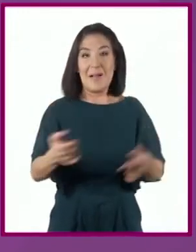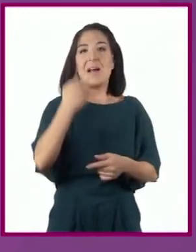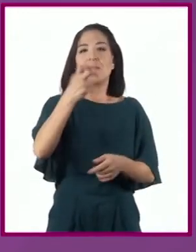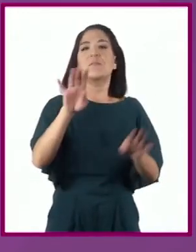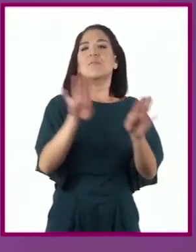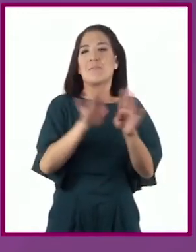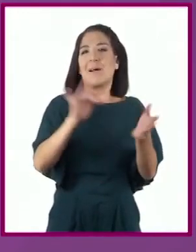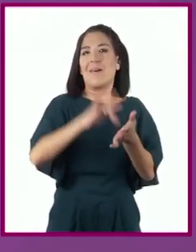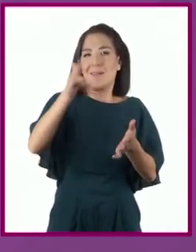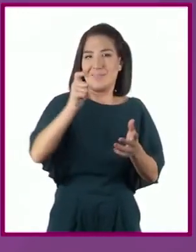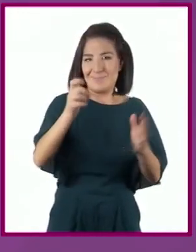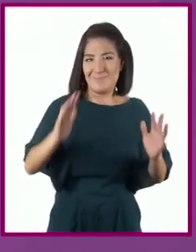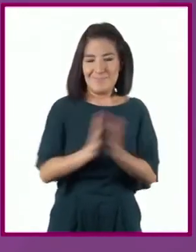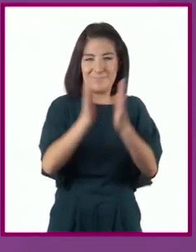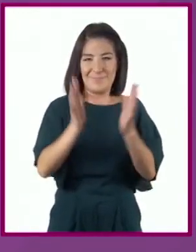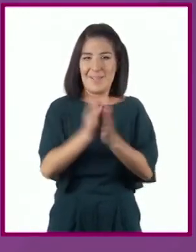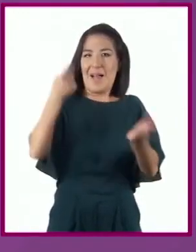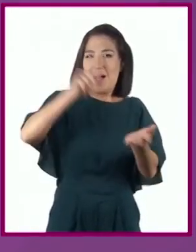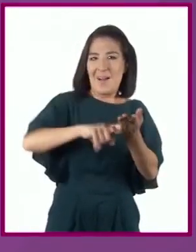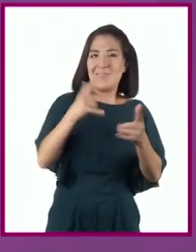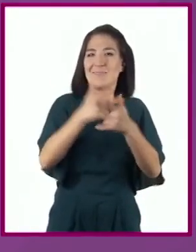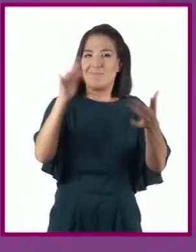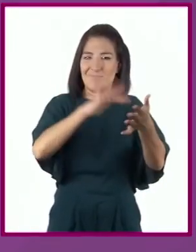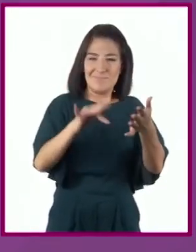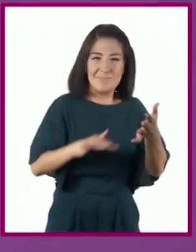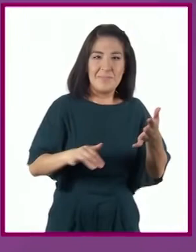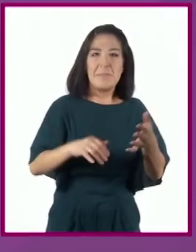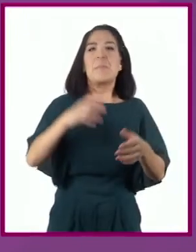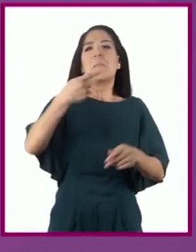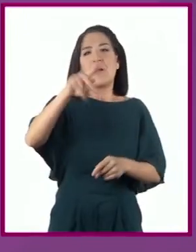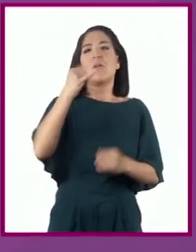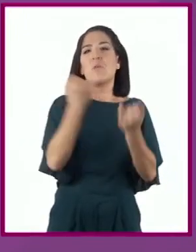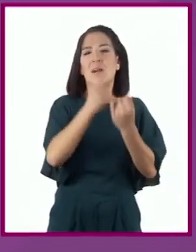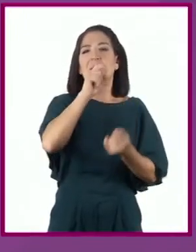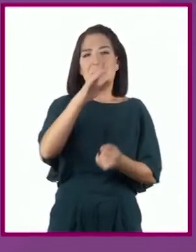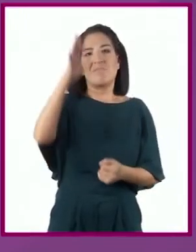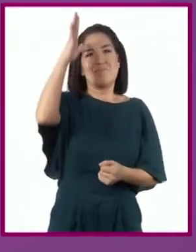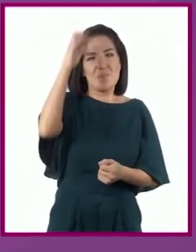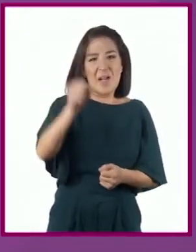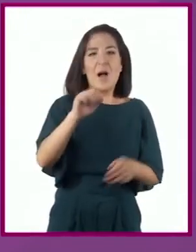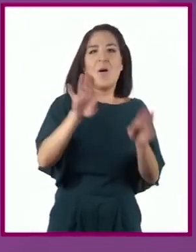a su participación en ella, aunque muchos aspectos le puedan quedar ocultos.